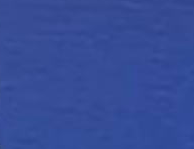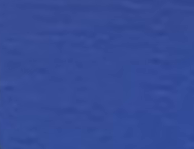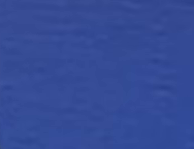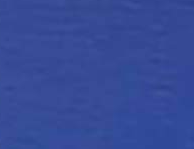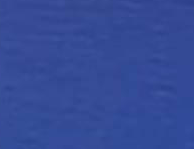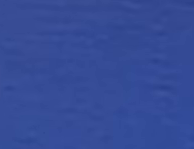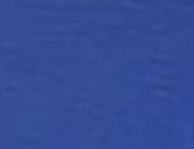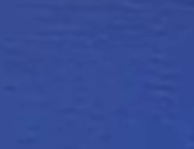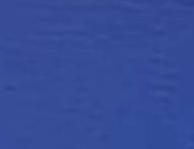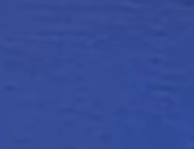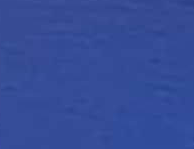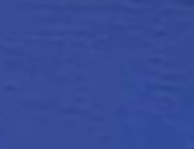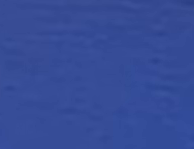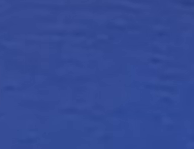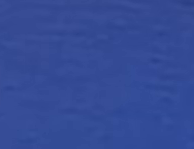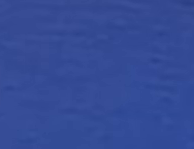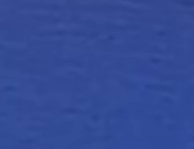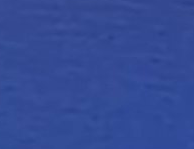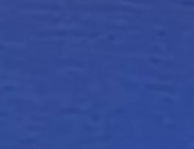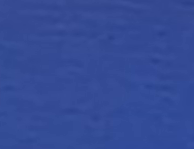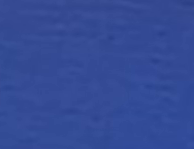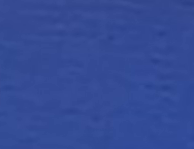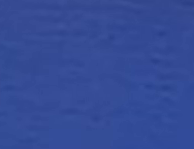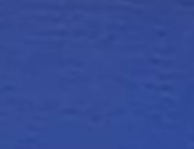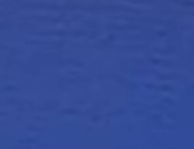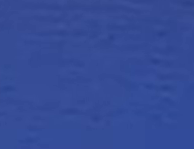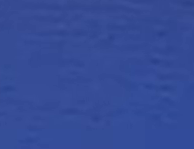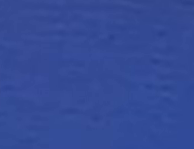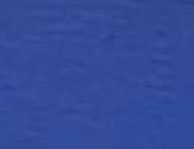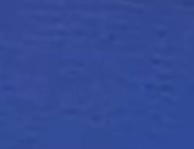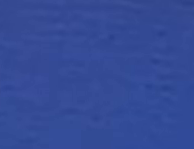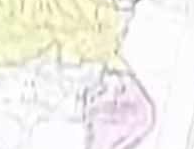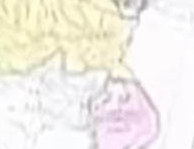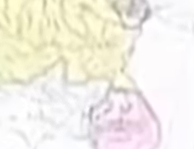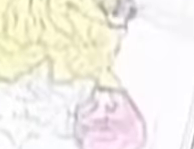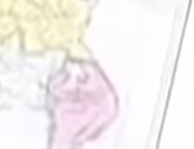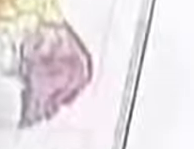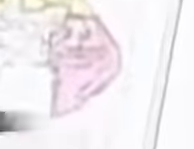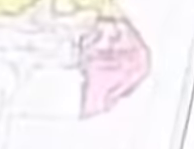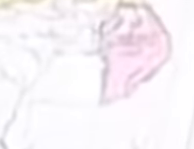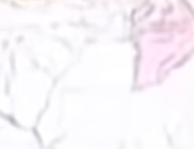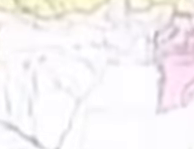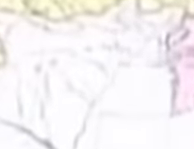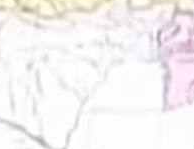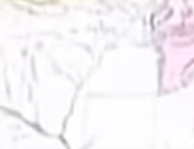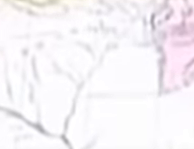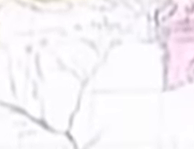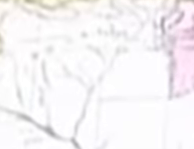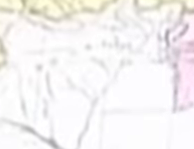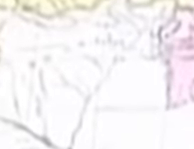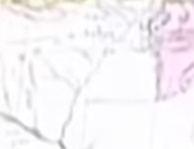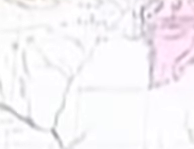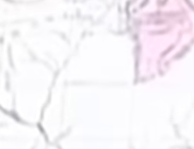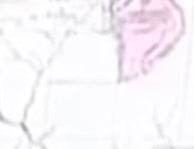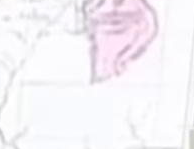todos. Así sucedió. Pero volviendo al punto, este mapa con sus títulos